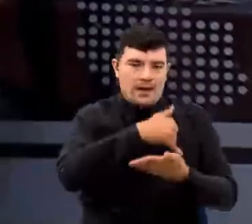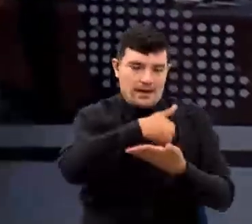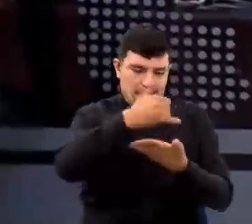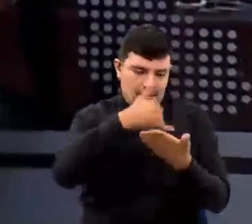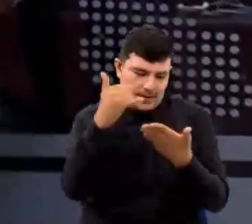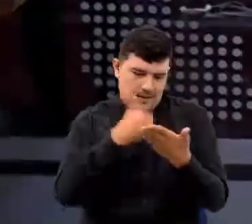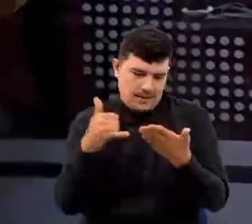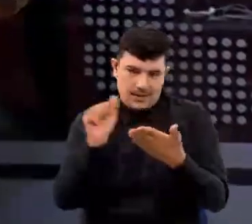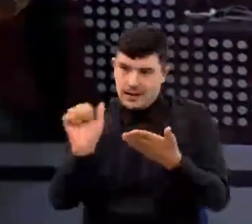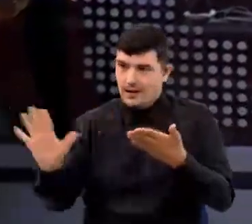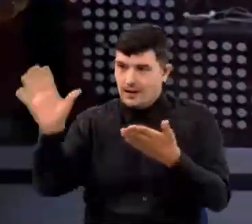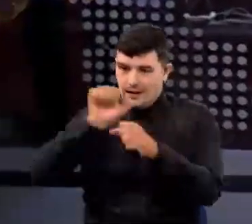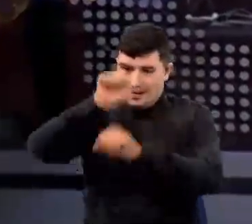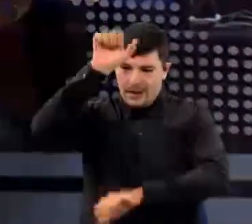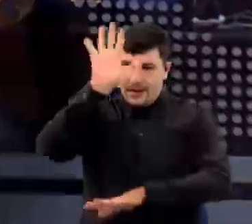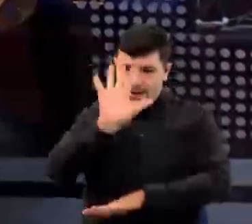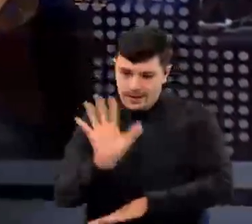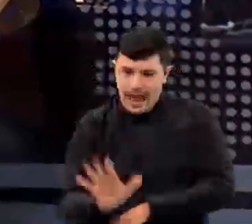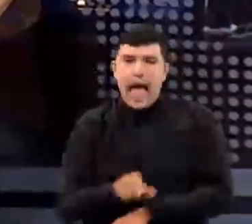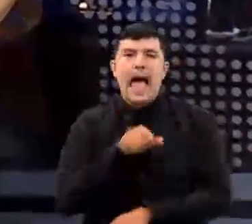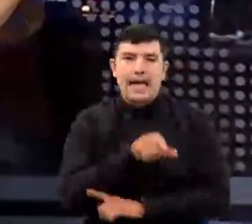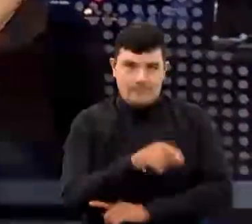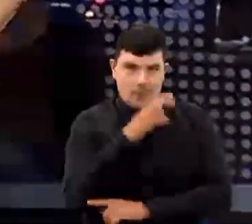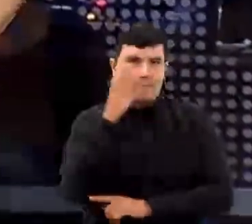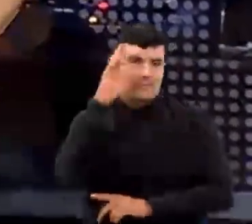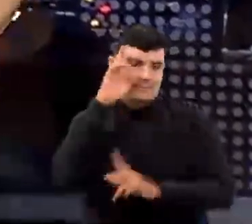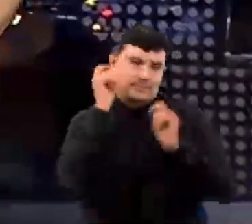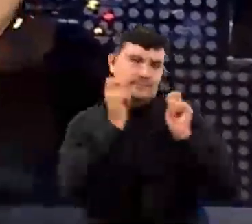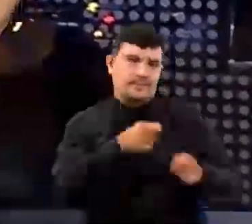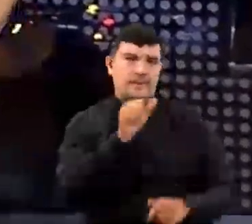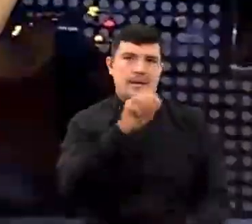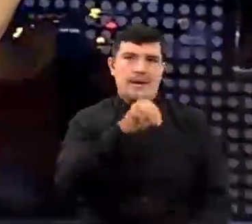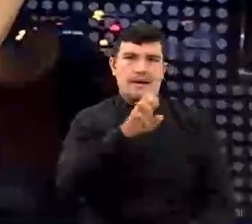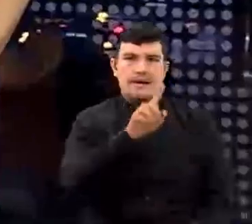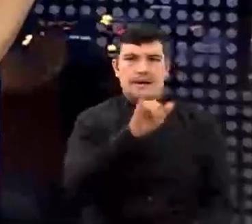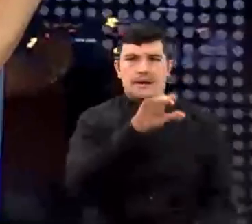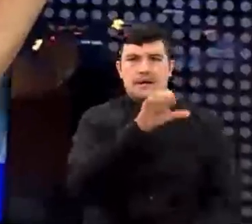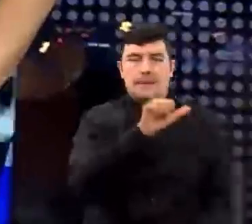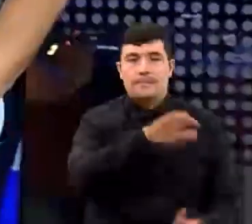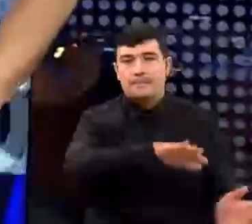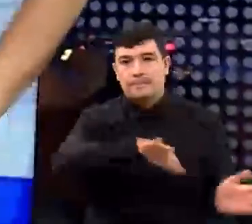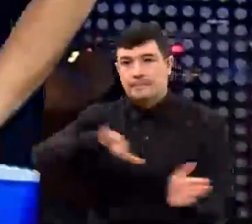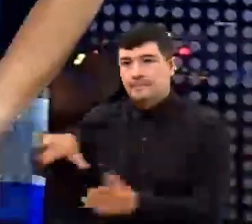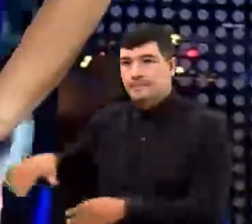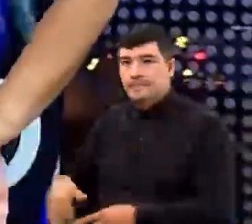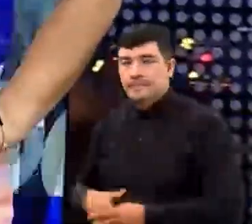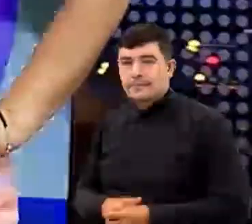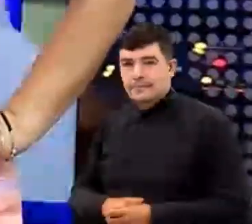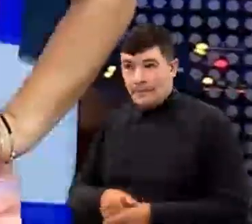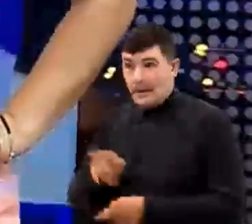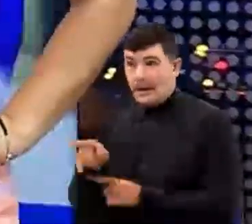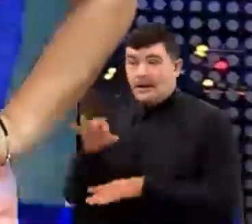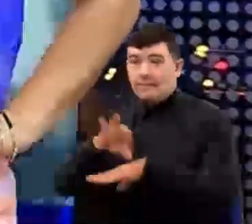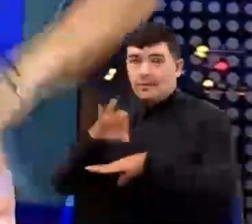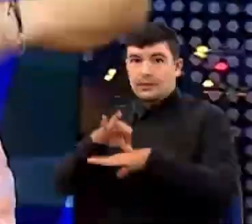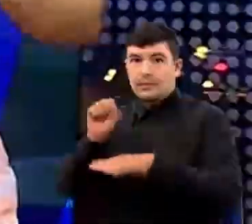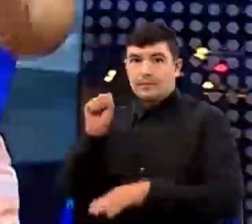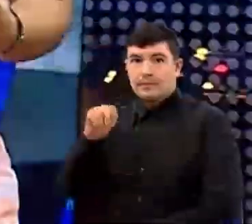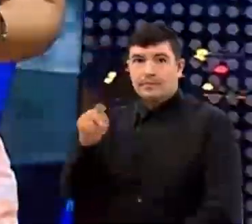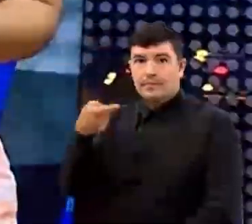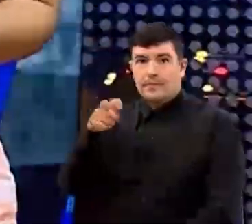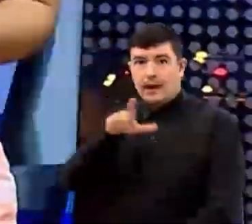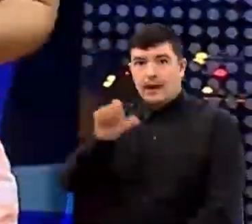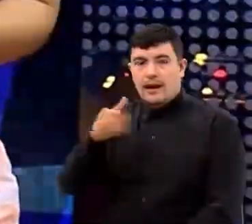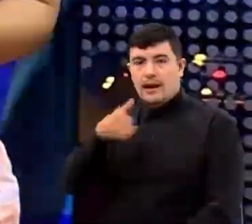Ahora nos vamos con noticias positivas de la ciudad bonita, porque allí se inauguró la Fundación Ángela Hernández, que busca continuar